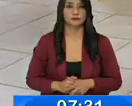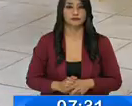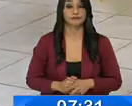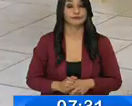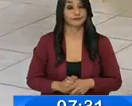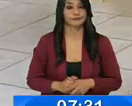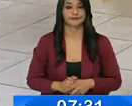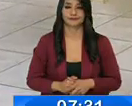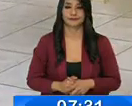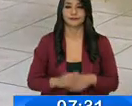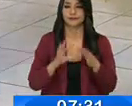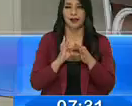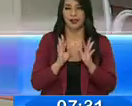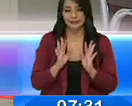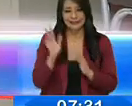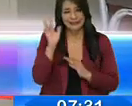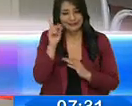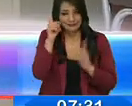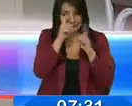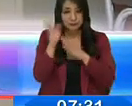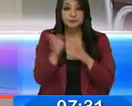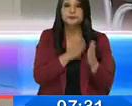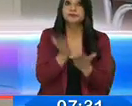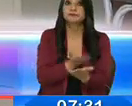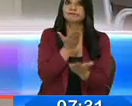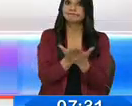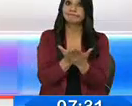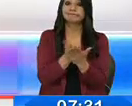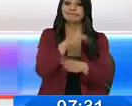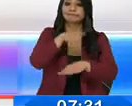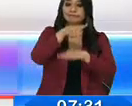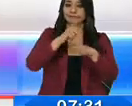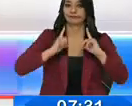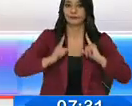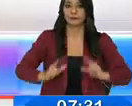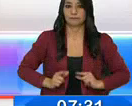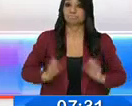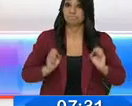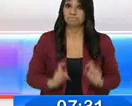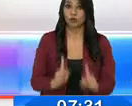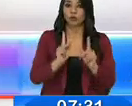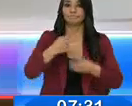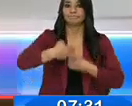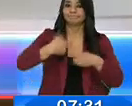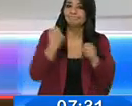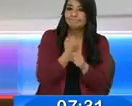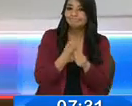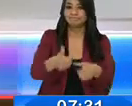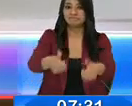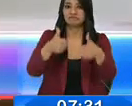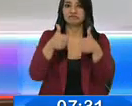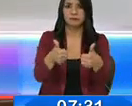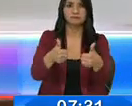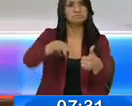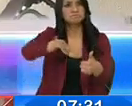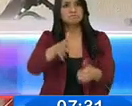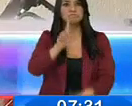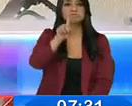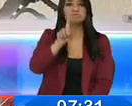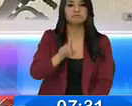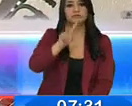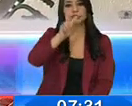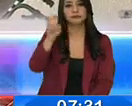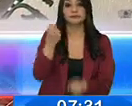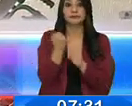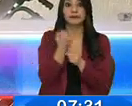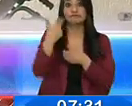Según mencionó, con esta propuesta los profesionales en salud tendrán más oportunidades, ya que serían alrededor de 1.200 plazas